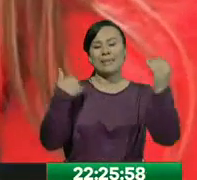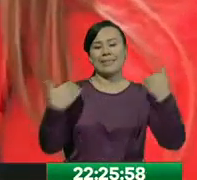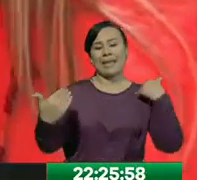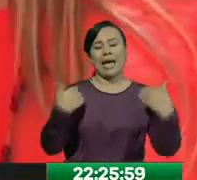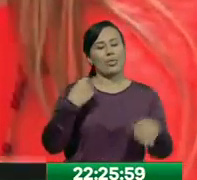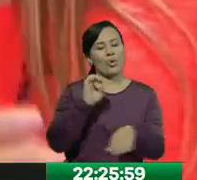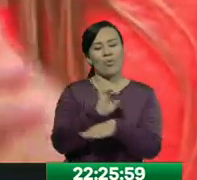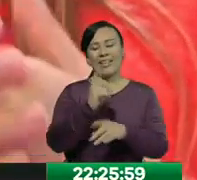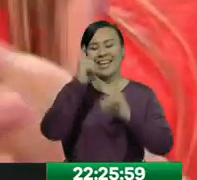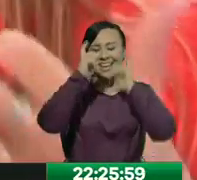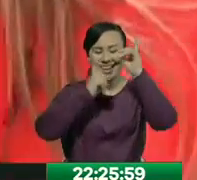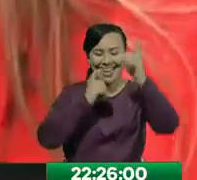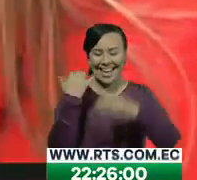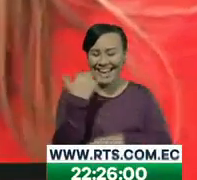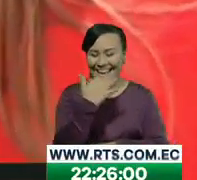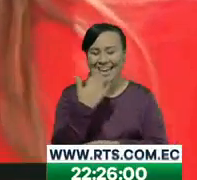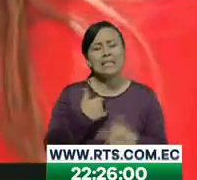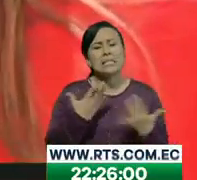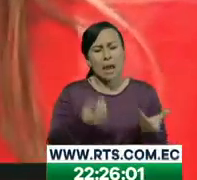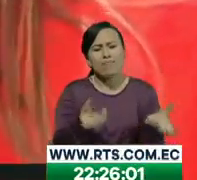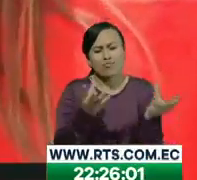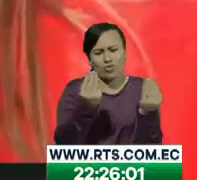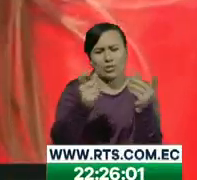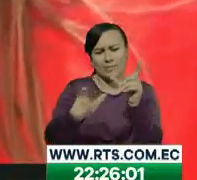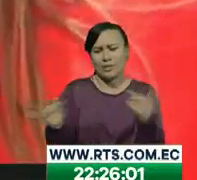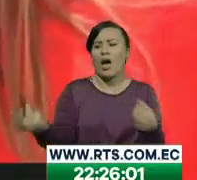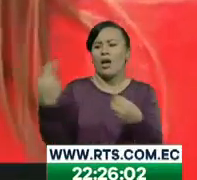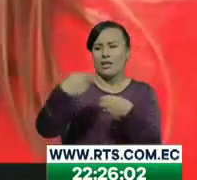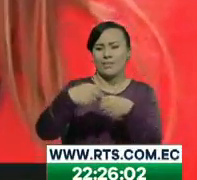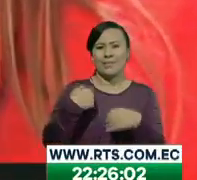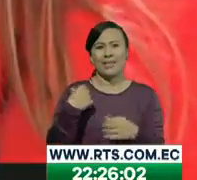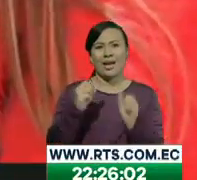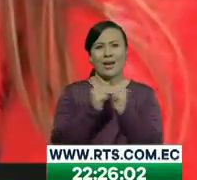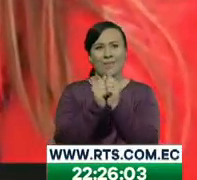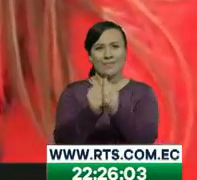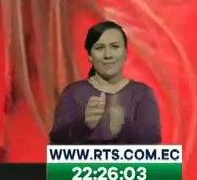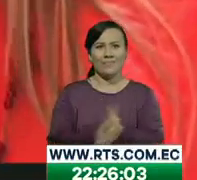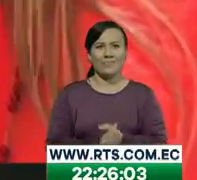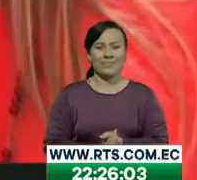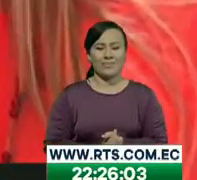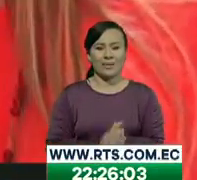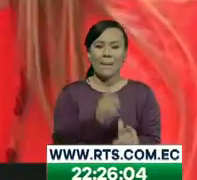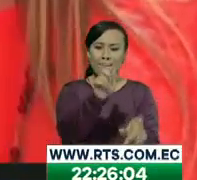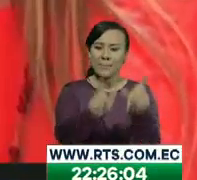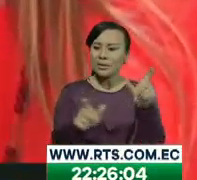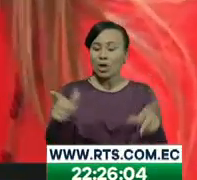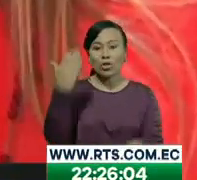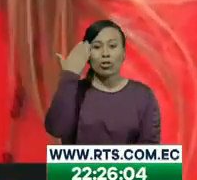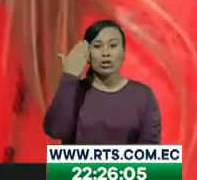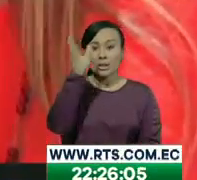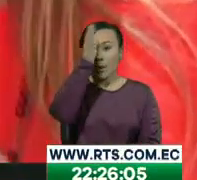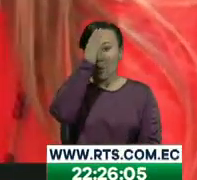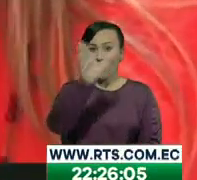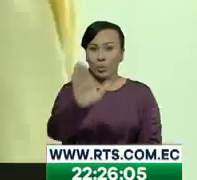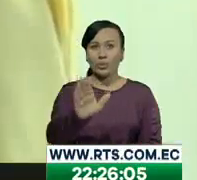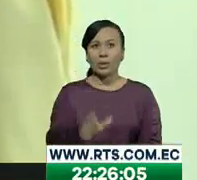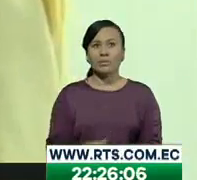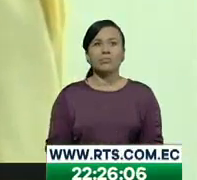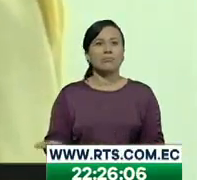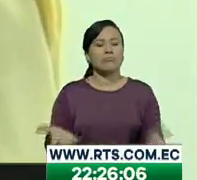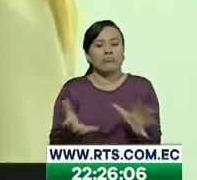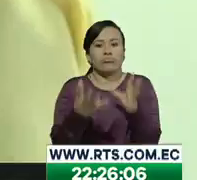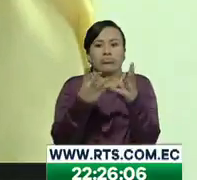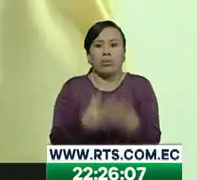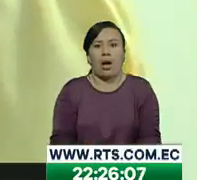nosotros queremos que la gente nos acompañe vuelvo a repetir la frase un pueblo sin cultura es un pueblo que agoniza y